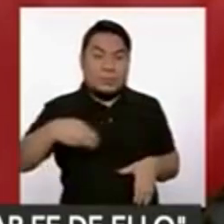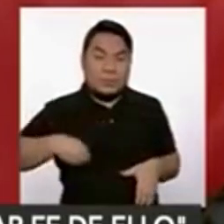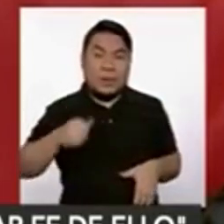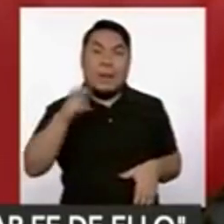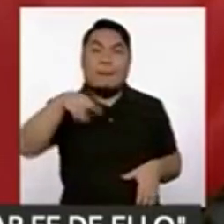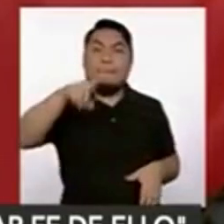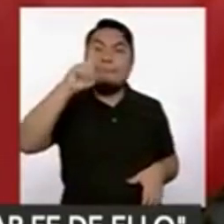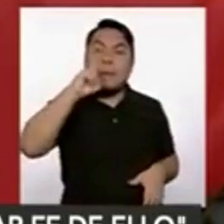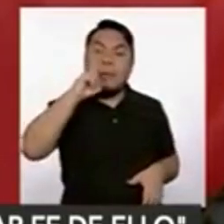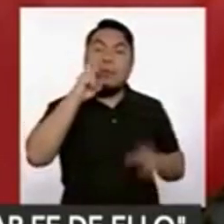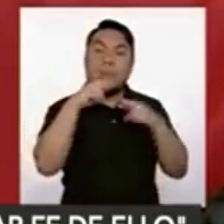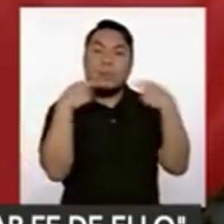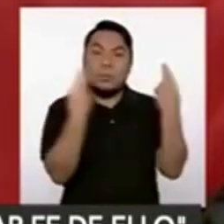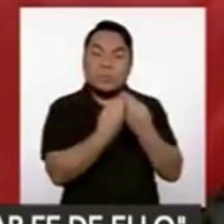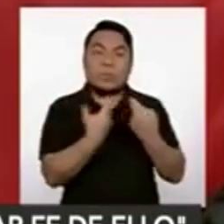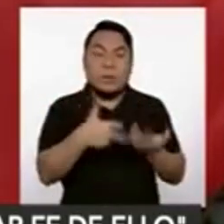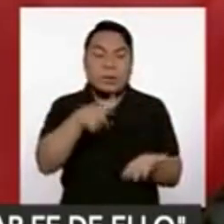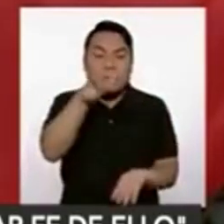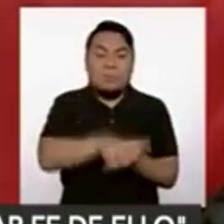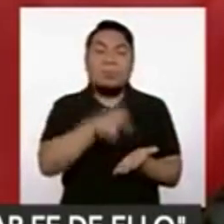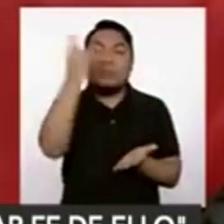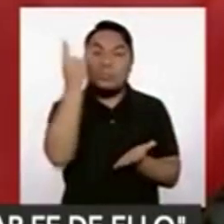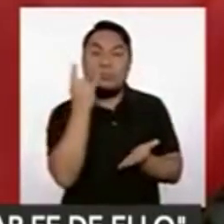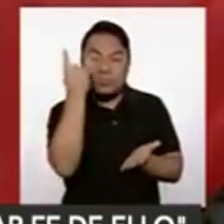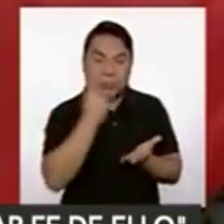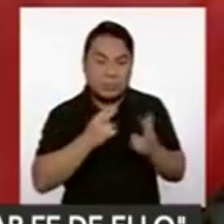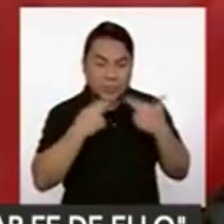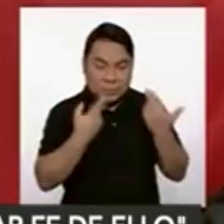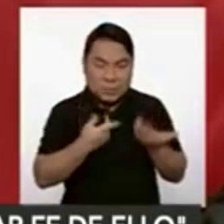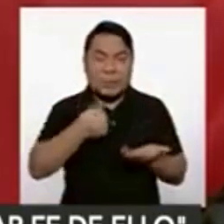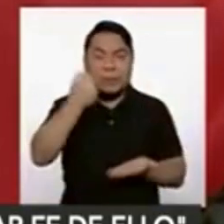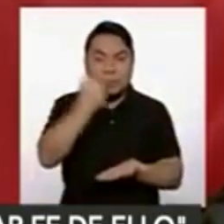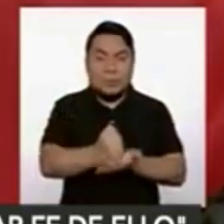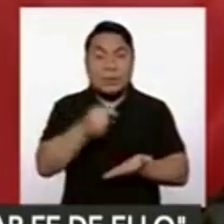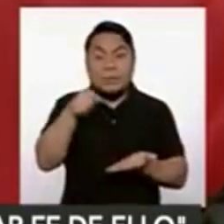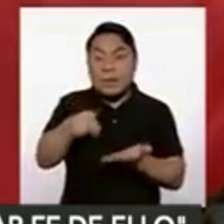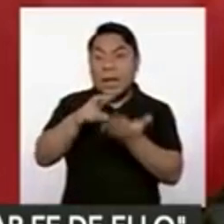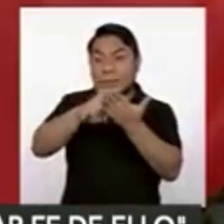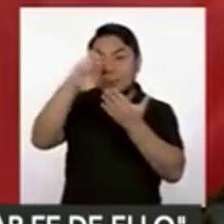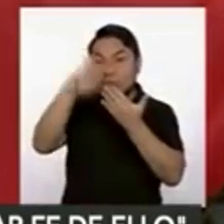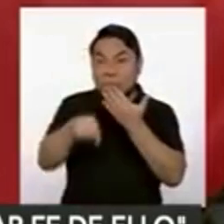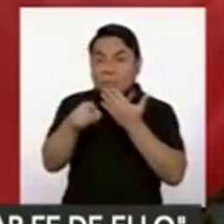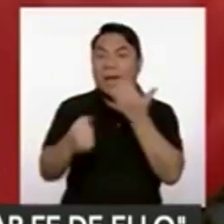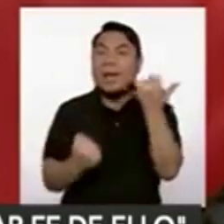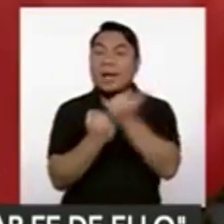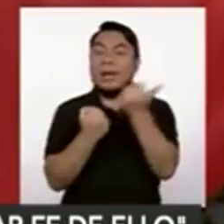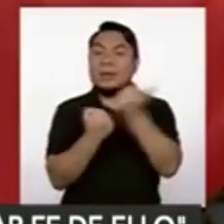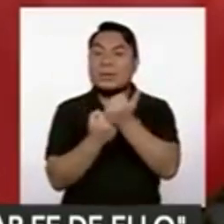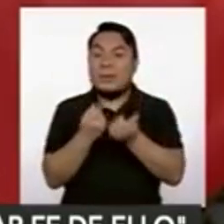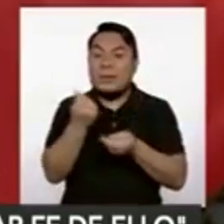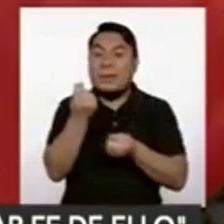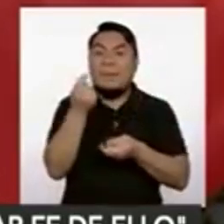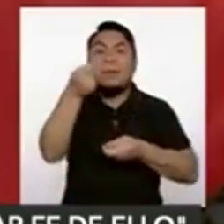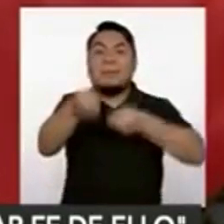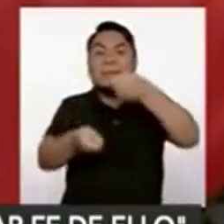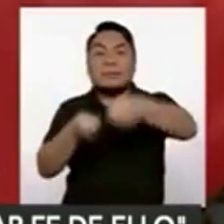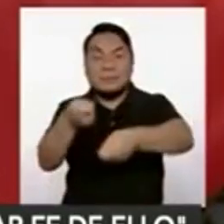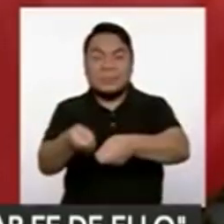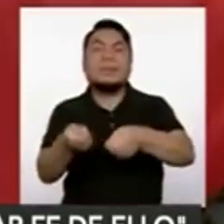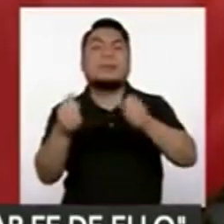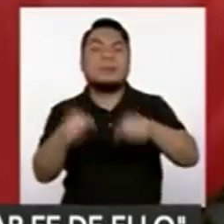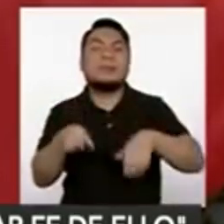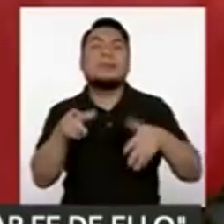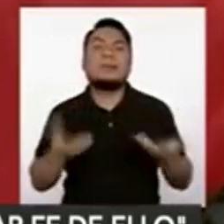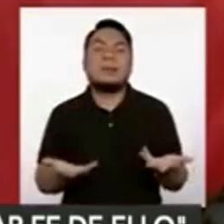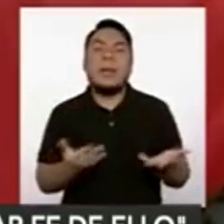tenemos el día miércoles a través de un decreto de urgencia, para que todos estos programas y estas inversiones se den